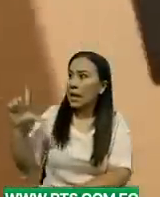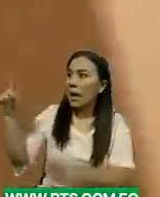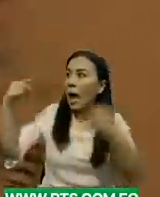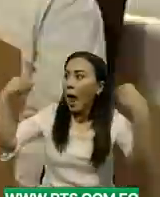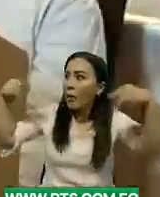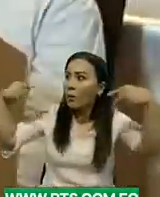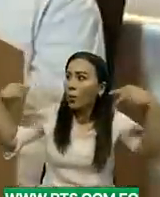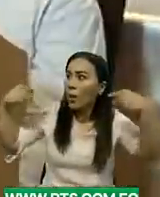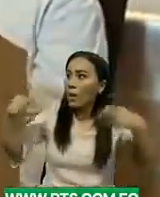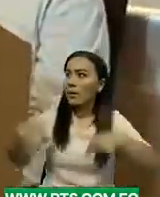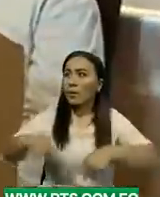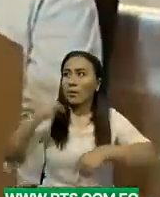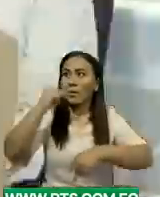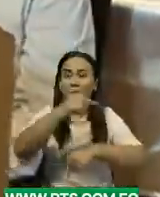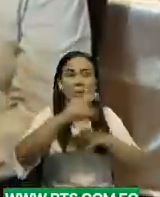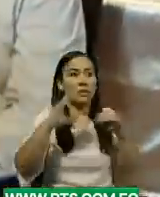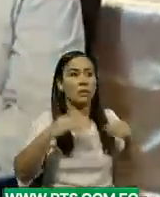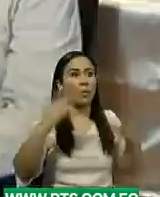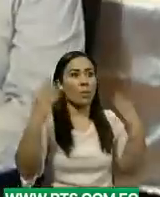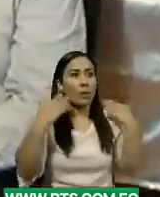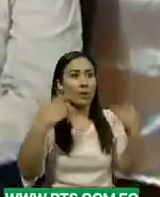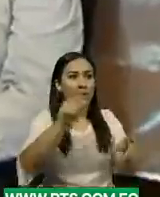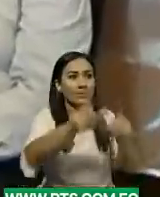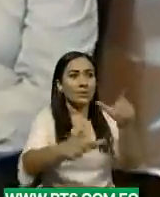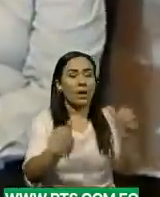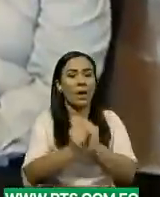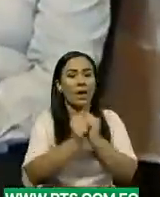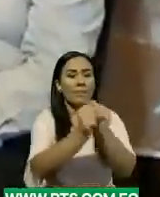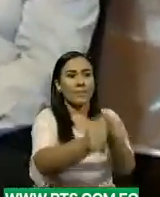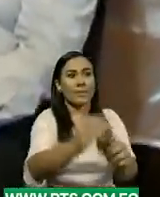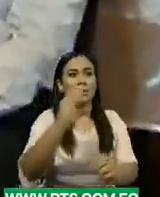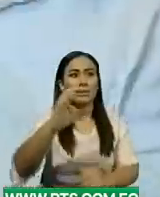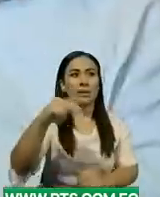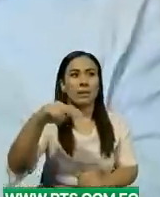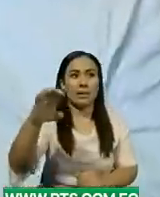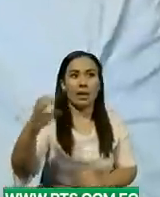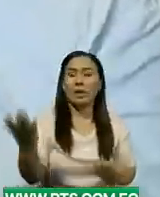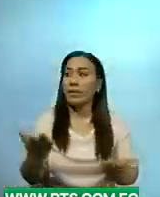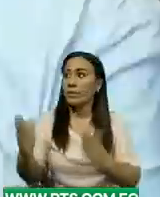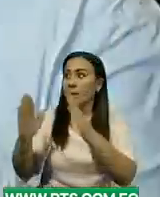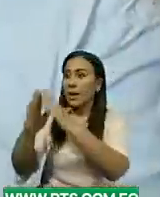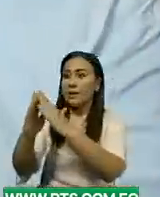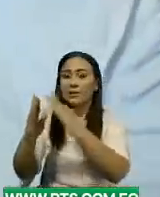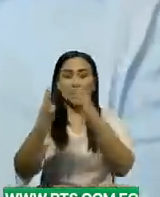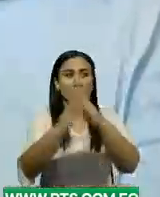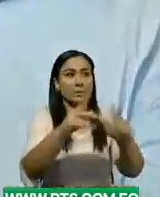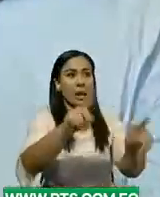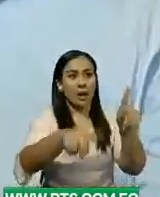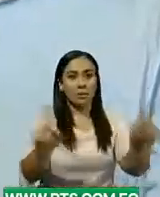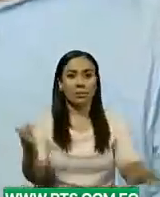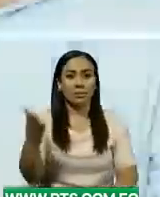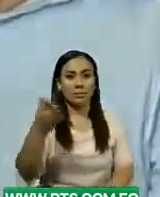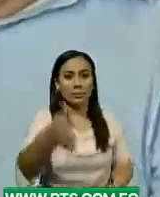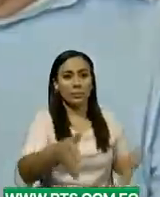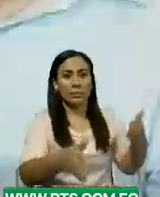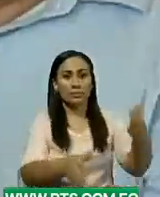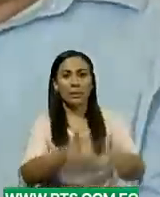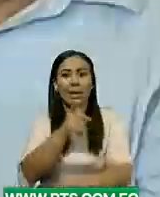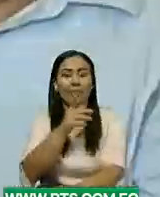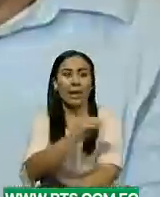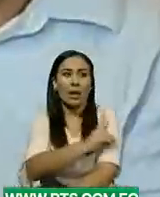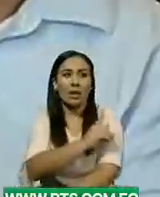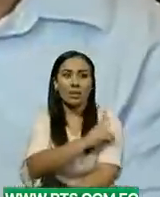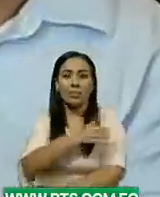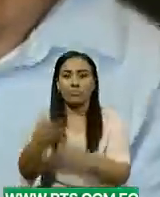el norte de Guayaquil, acompañando a los funcionarios del CNE, que llegaban hasta las viviendas de los que estaban registrados, con el respectivo